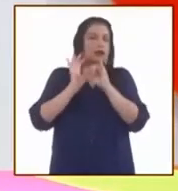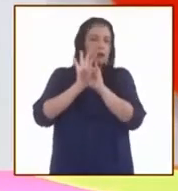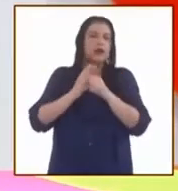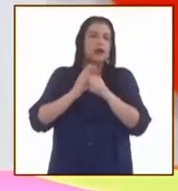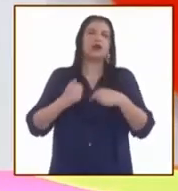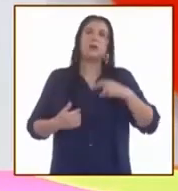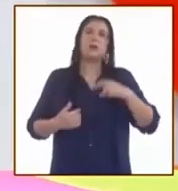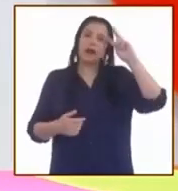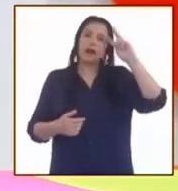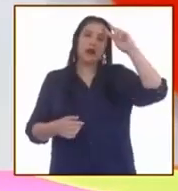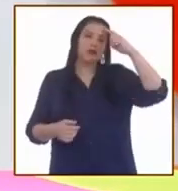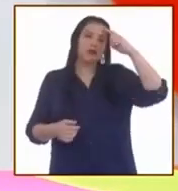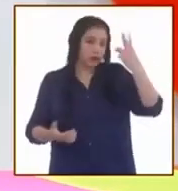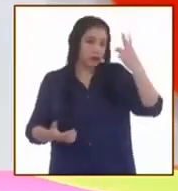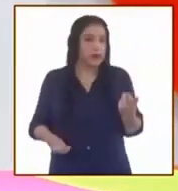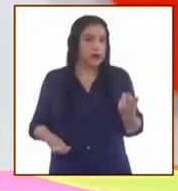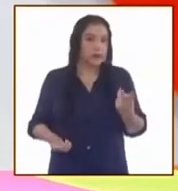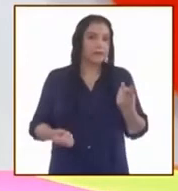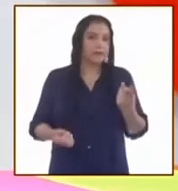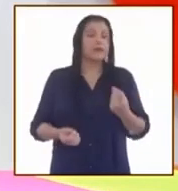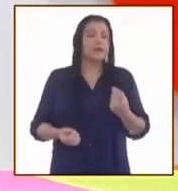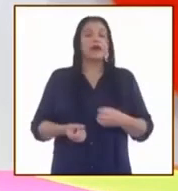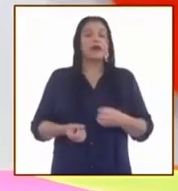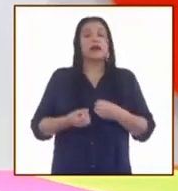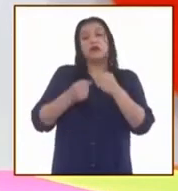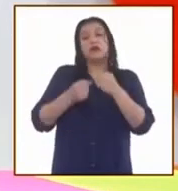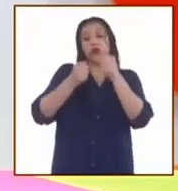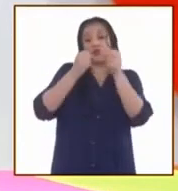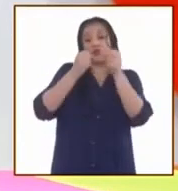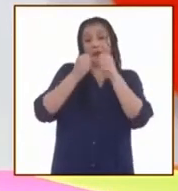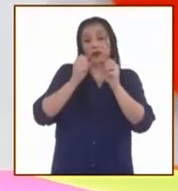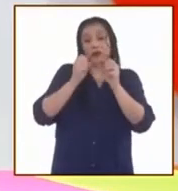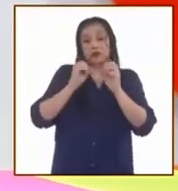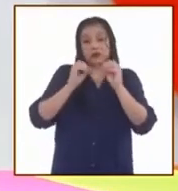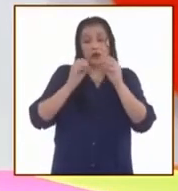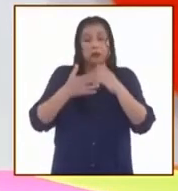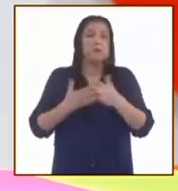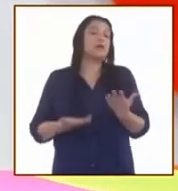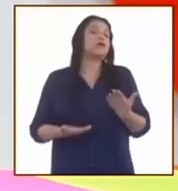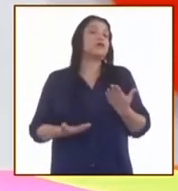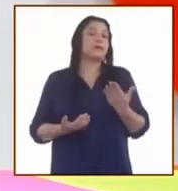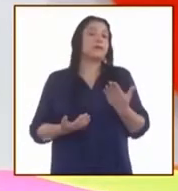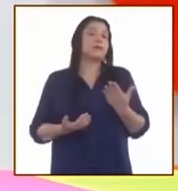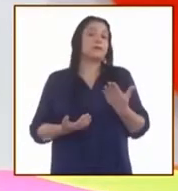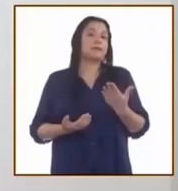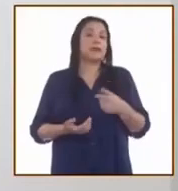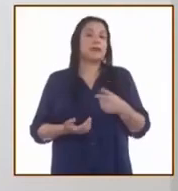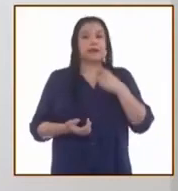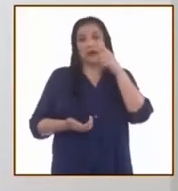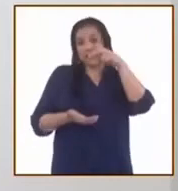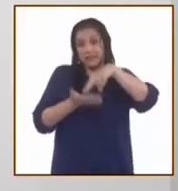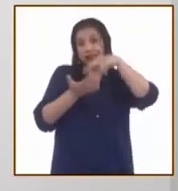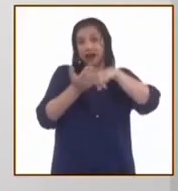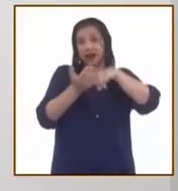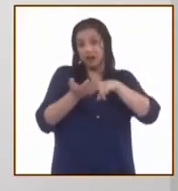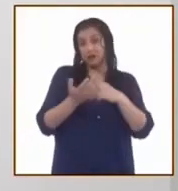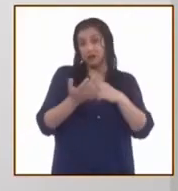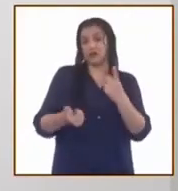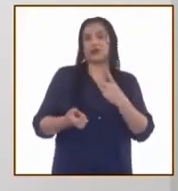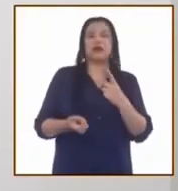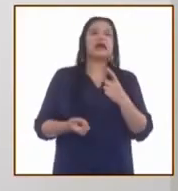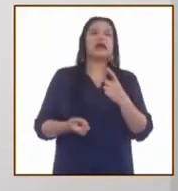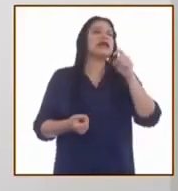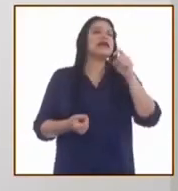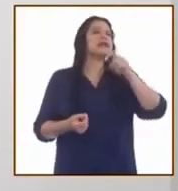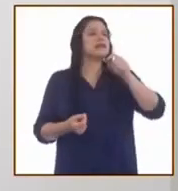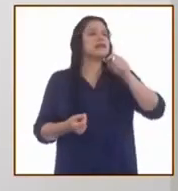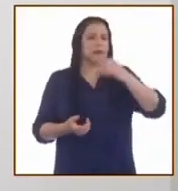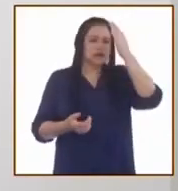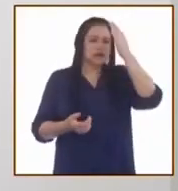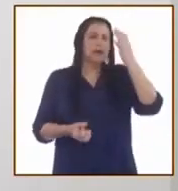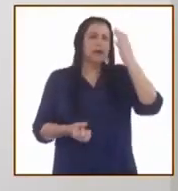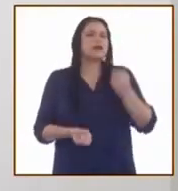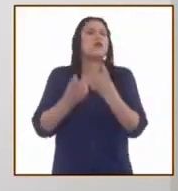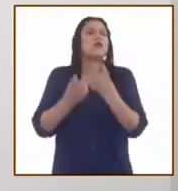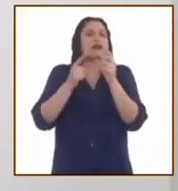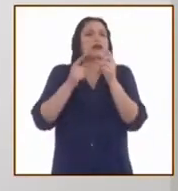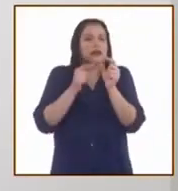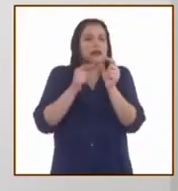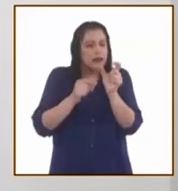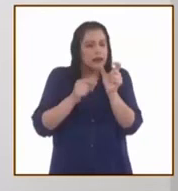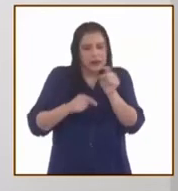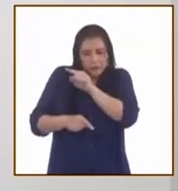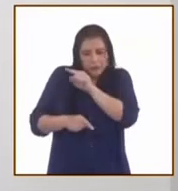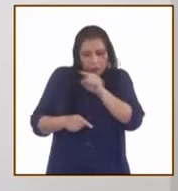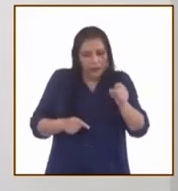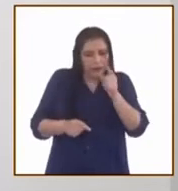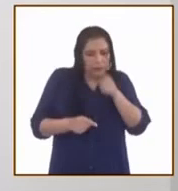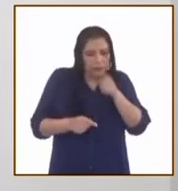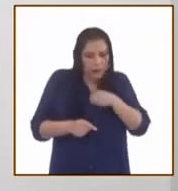me confundí. Los datos de la frecuencia cardíaca están en el eje de la frecuencia de saltos. Es importante elegir una escala donde se pueda observar bien